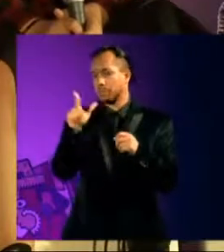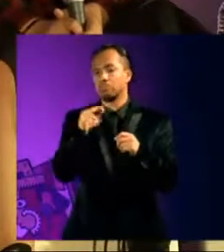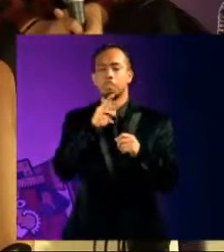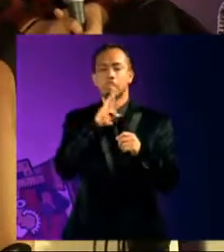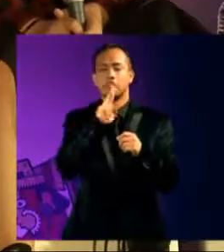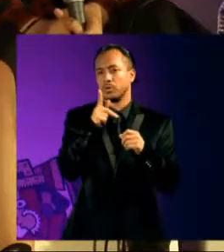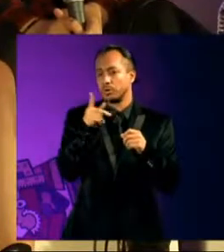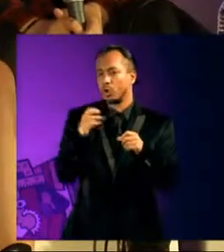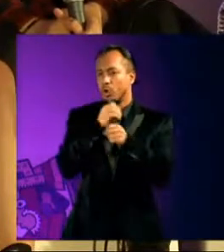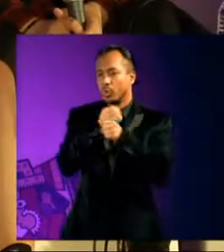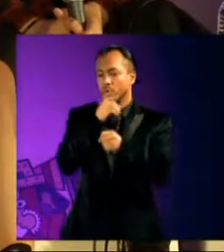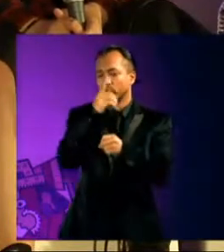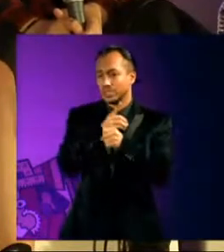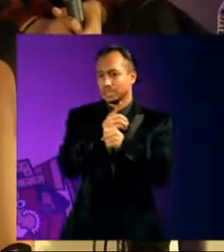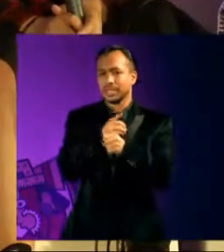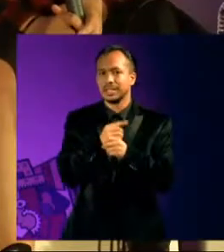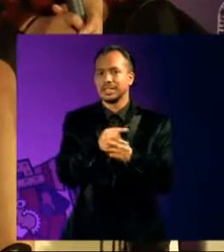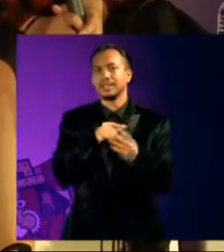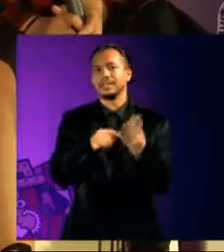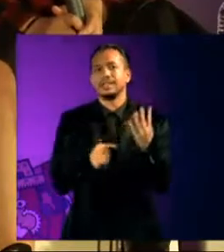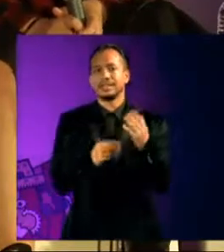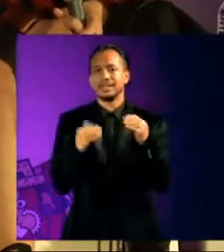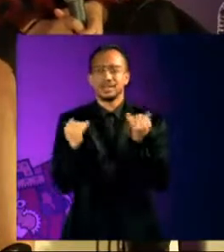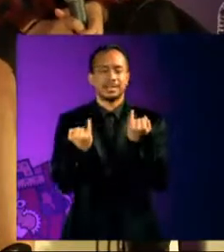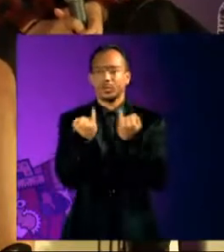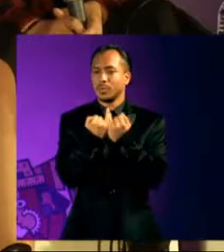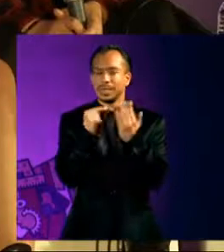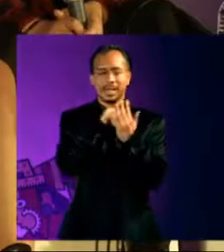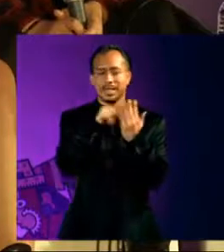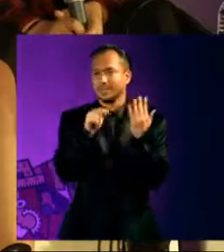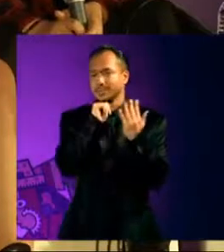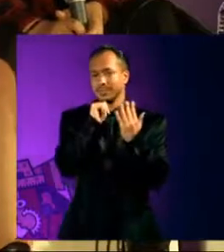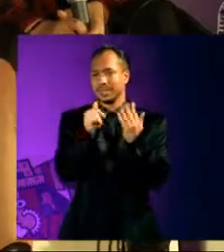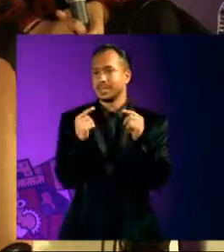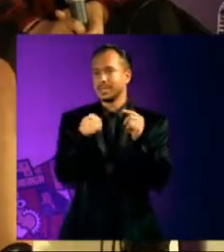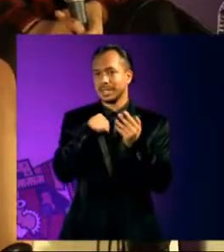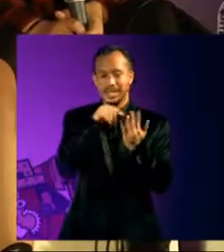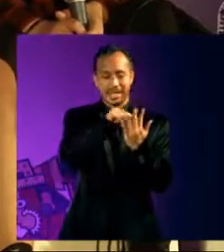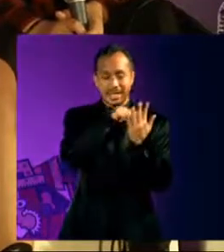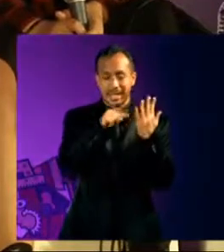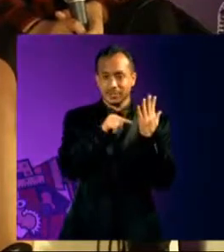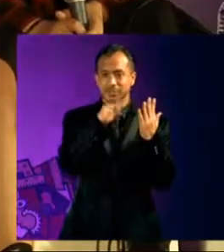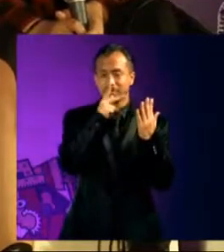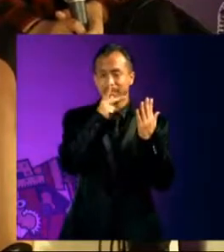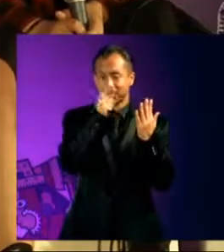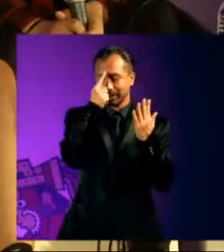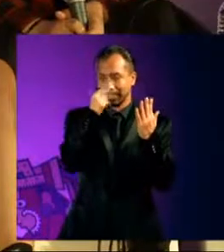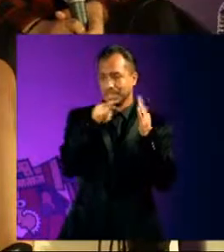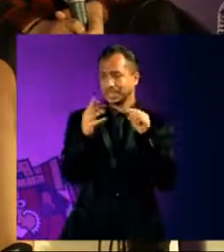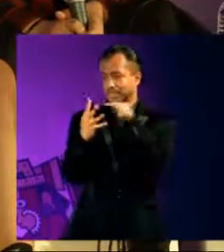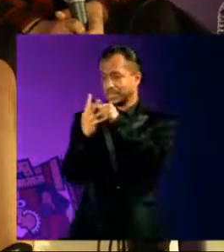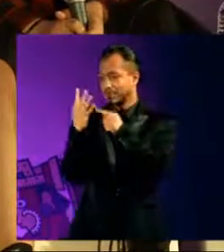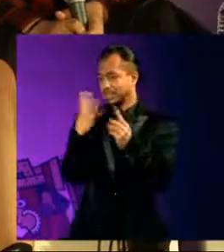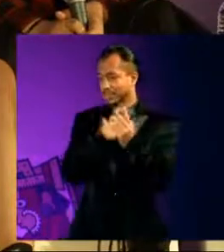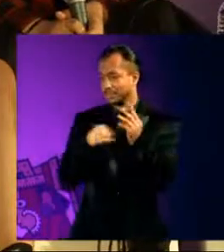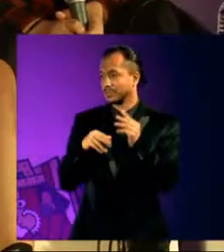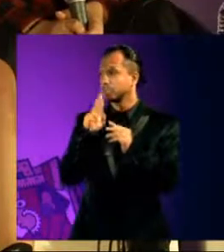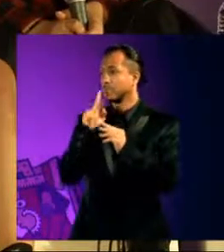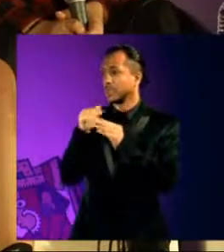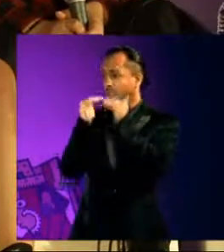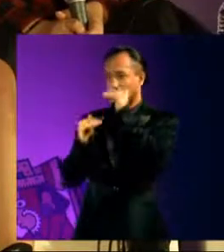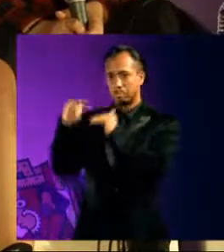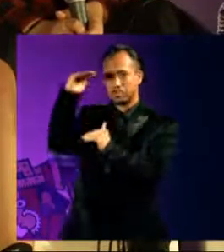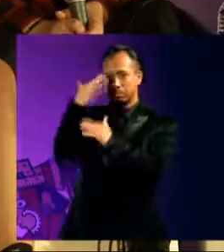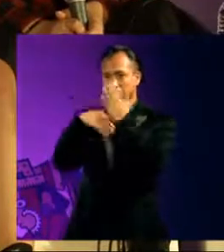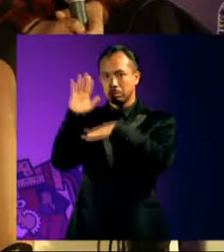probablemente nos iba a ir peor que nuestros papás y entonces creo que eso eso cambió muchas de las